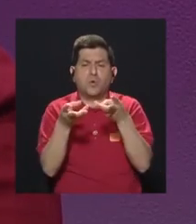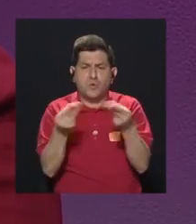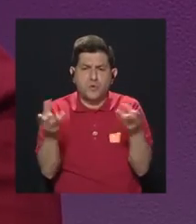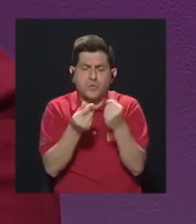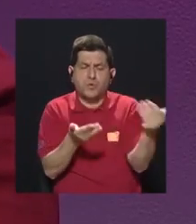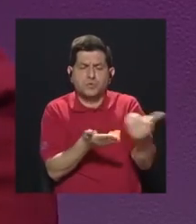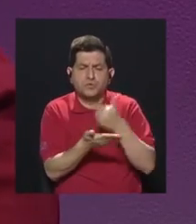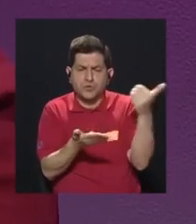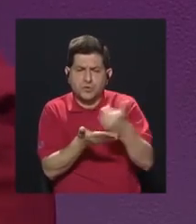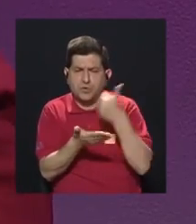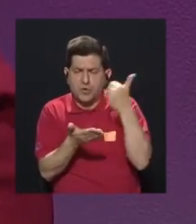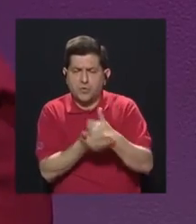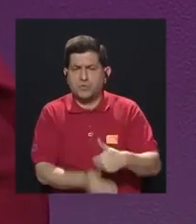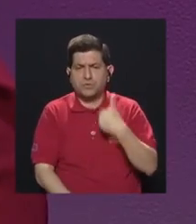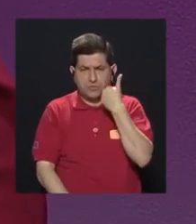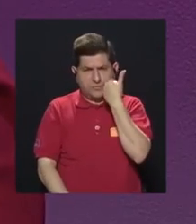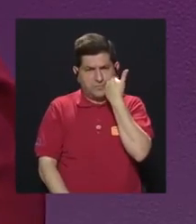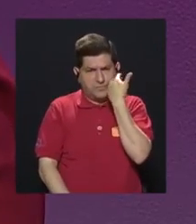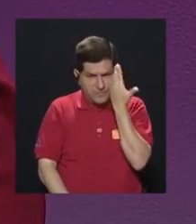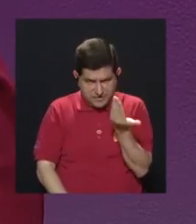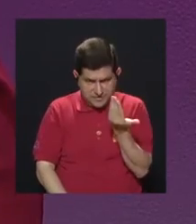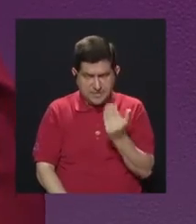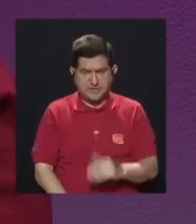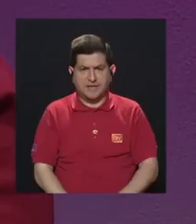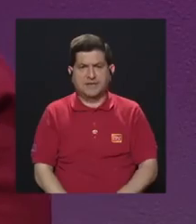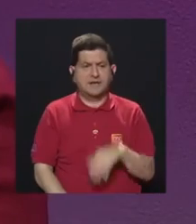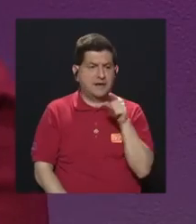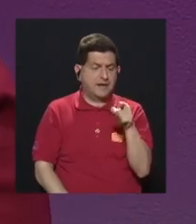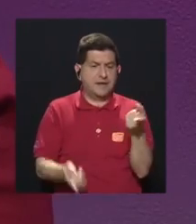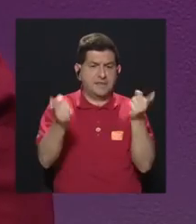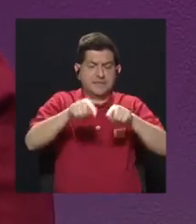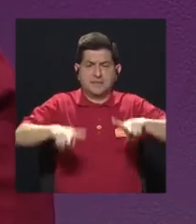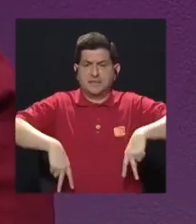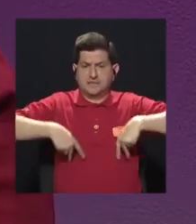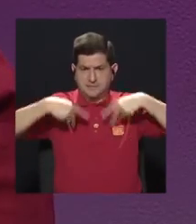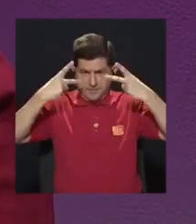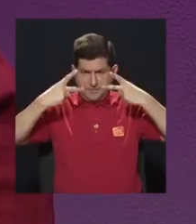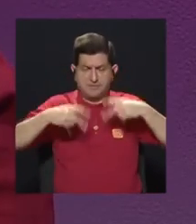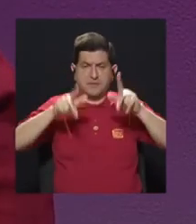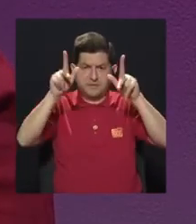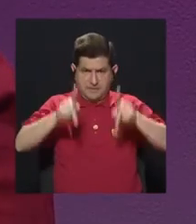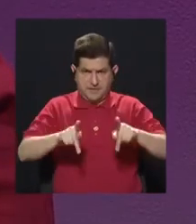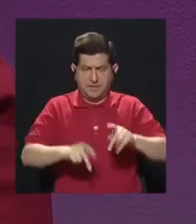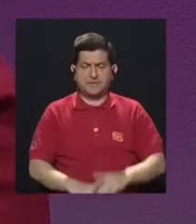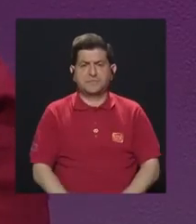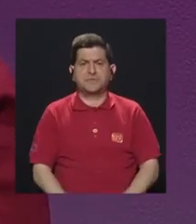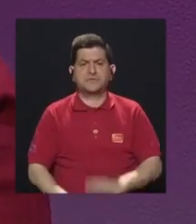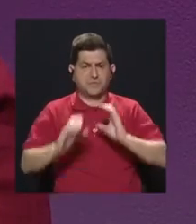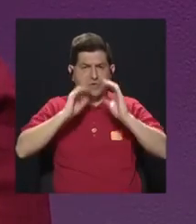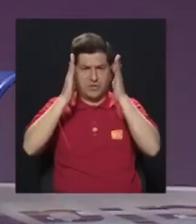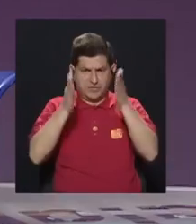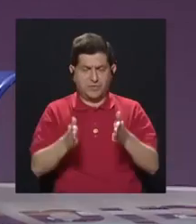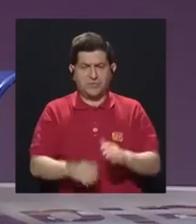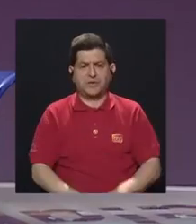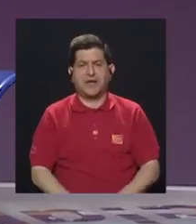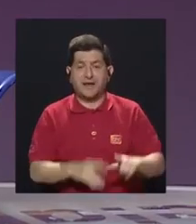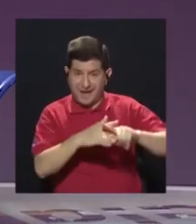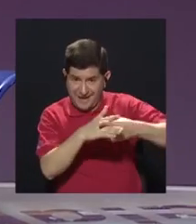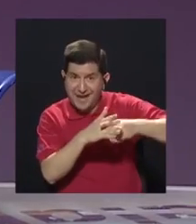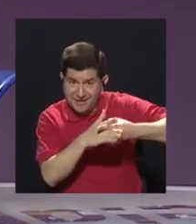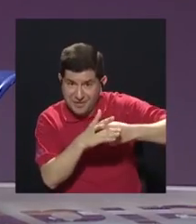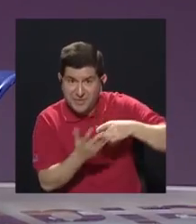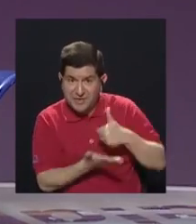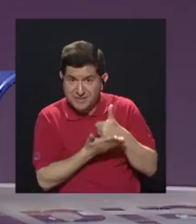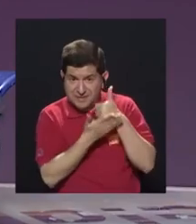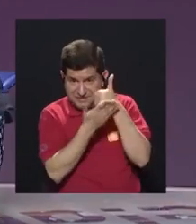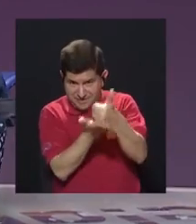recursos que le faciliten que le falte le hagan fácil la vida a las zonas de comunición horas digamos herramientas que les